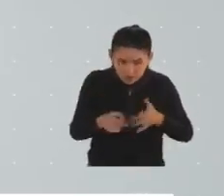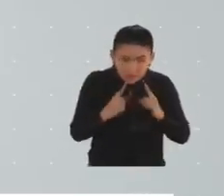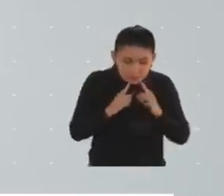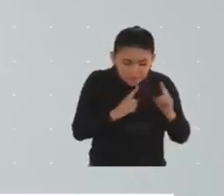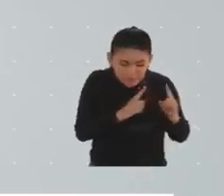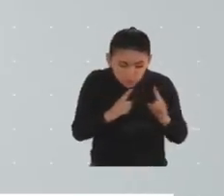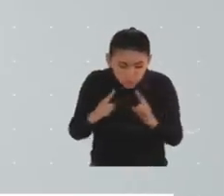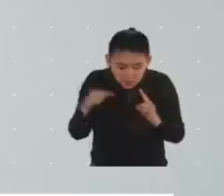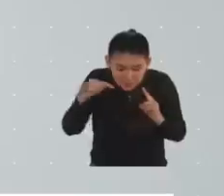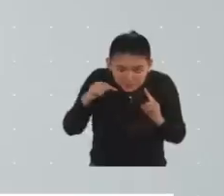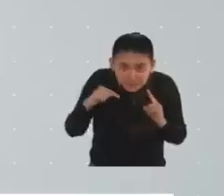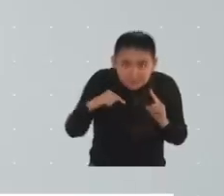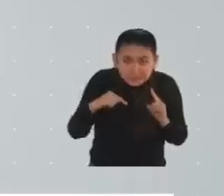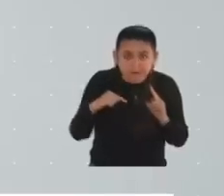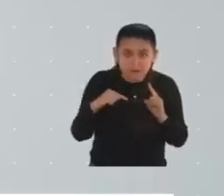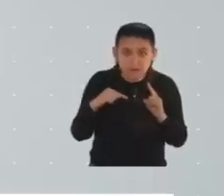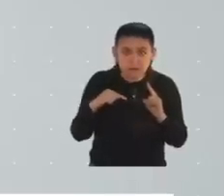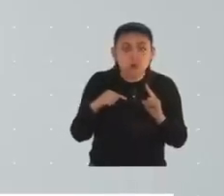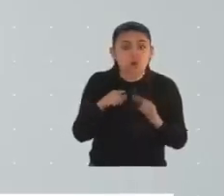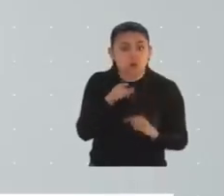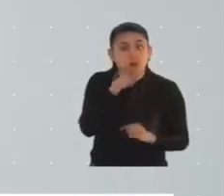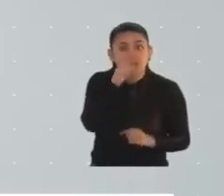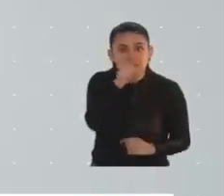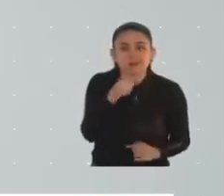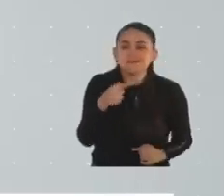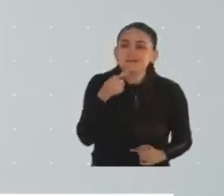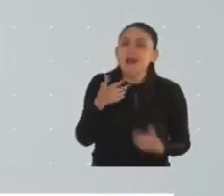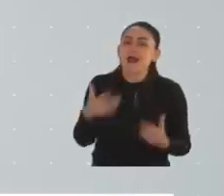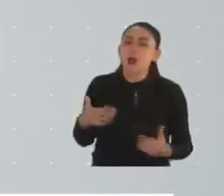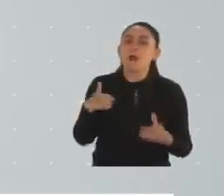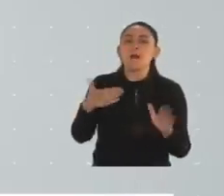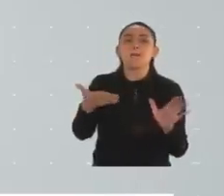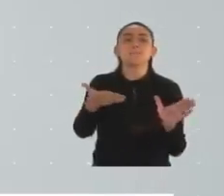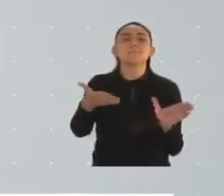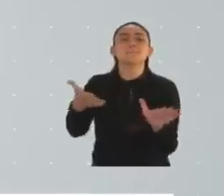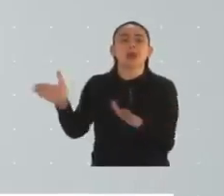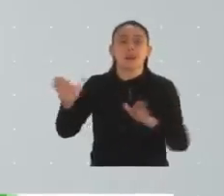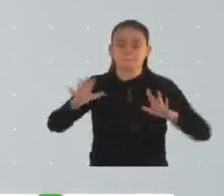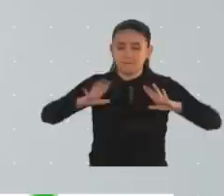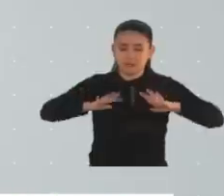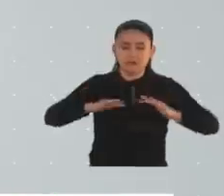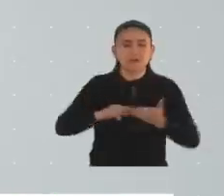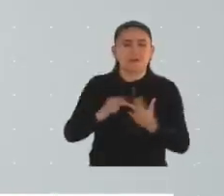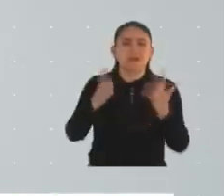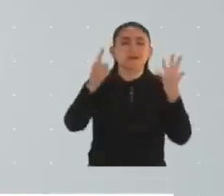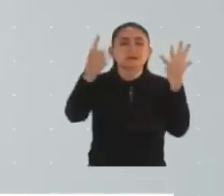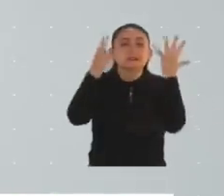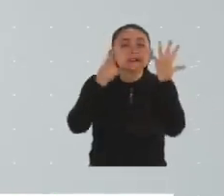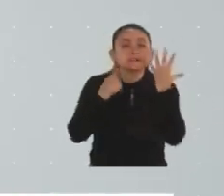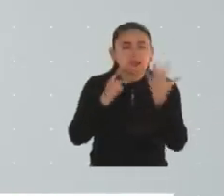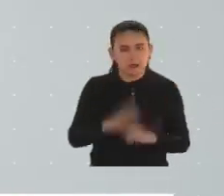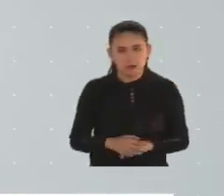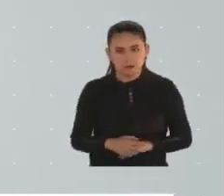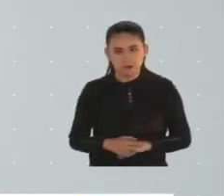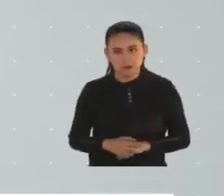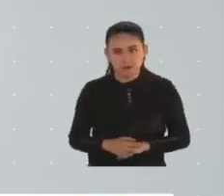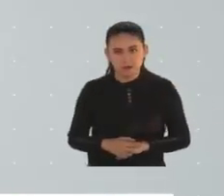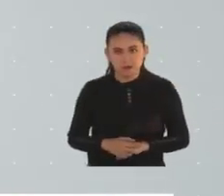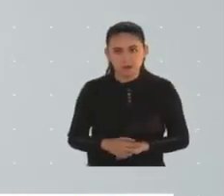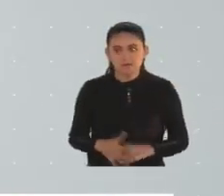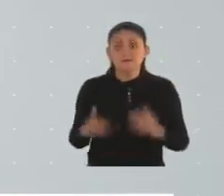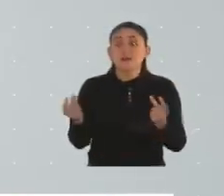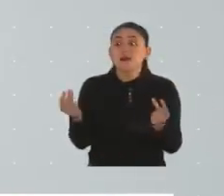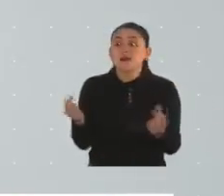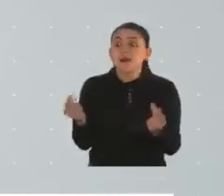usted menciona que los planes vacacionales duraban 6 días y que les estaba cogiendo la